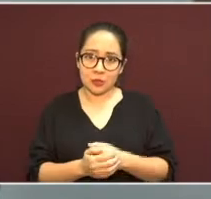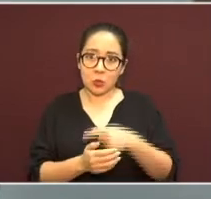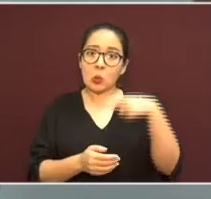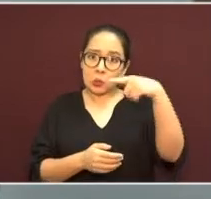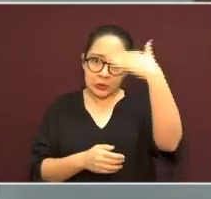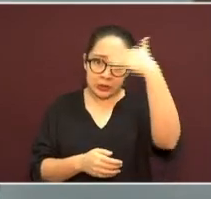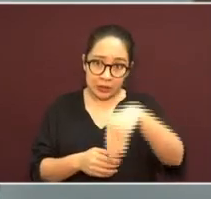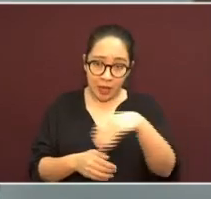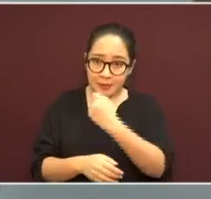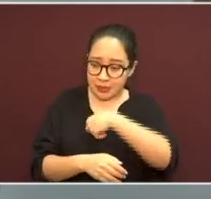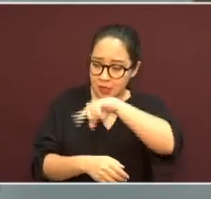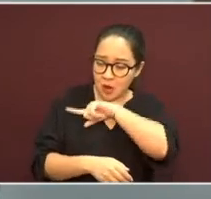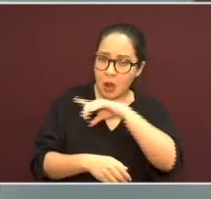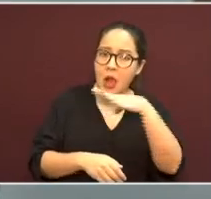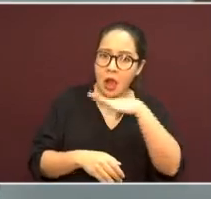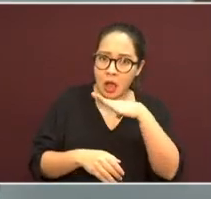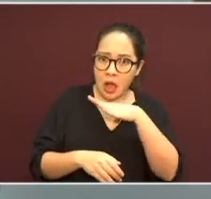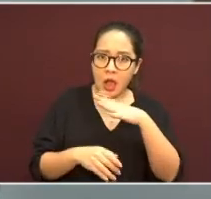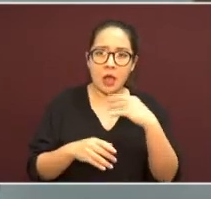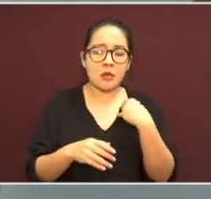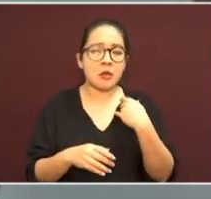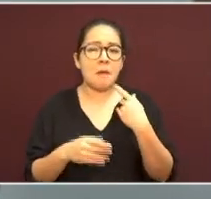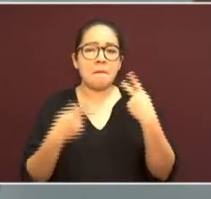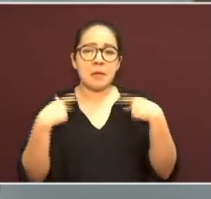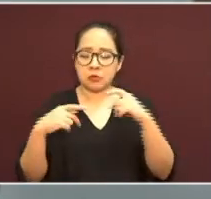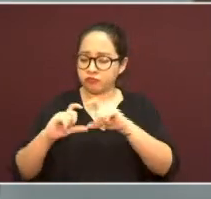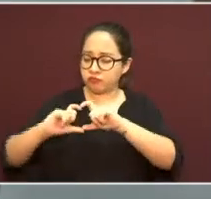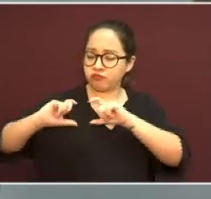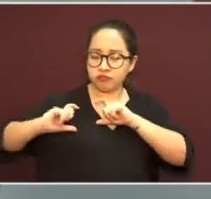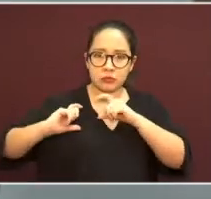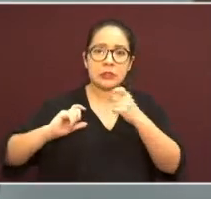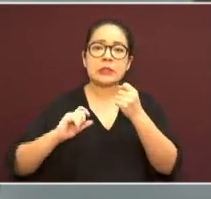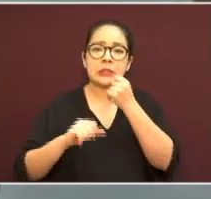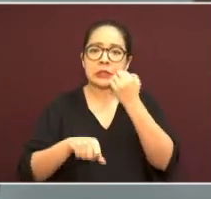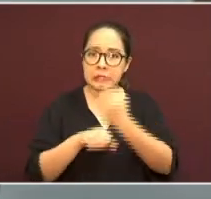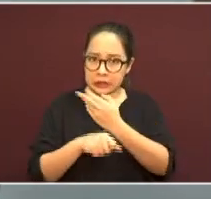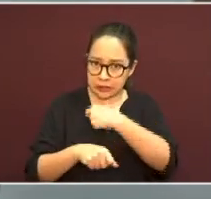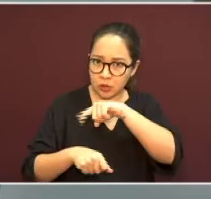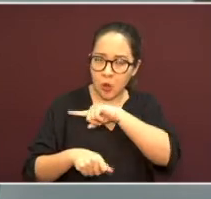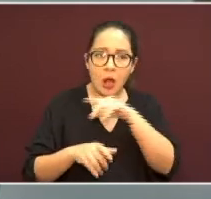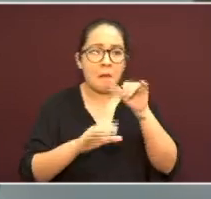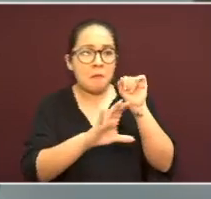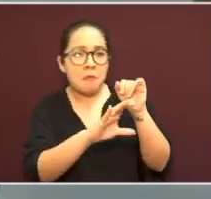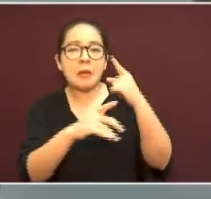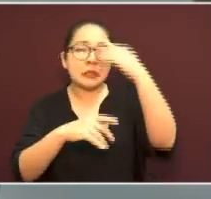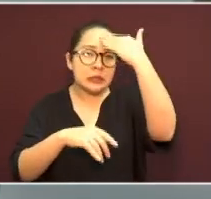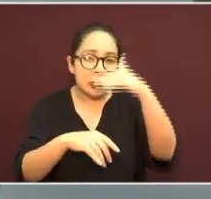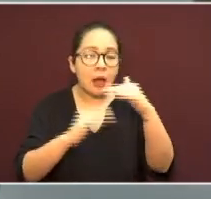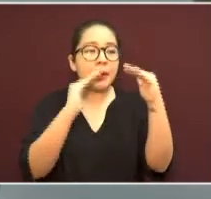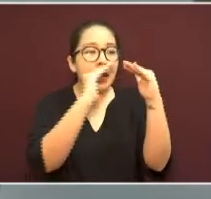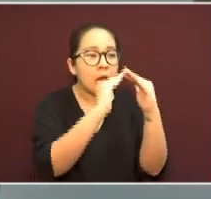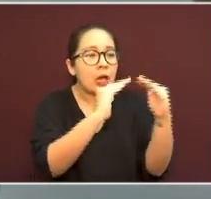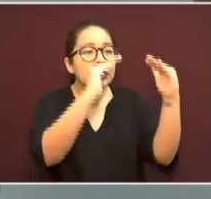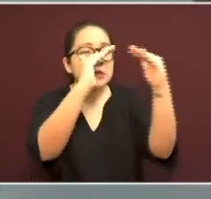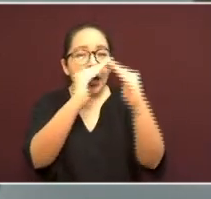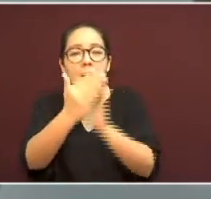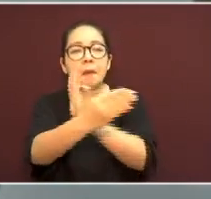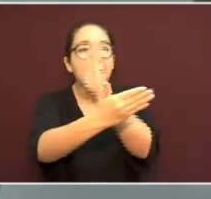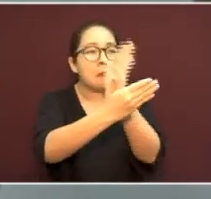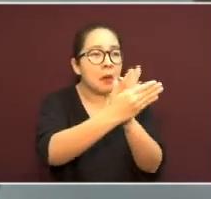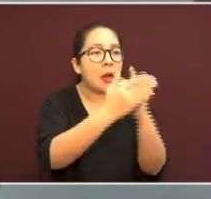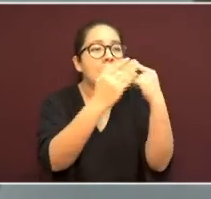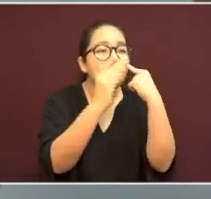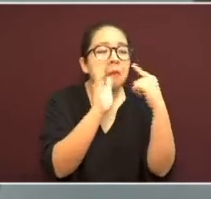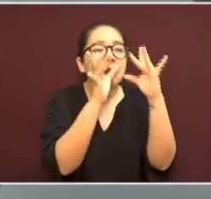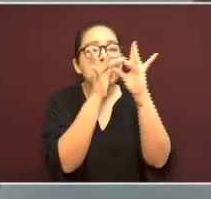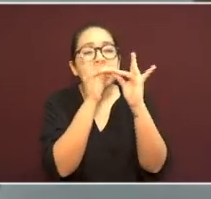trabajan en el control de vectores son personal de la secretaría de salud que asiste casa por casa mostrándoles